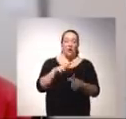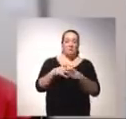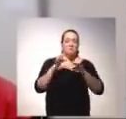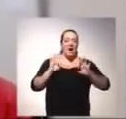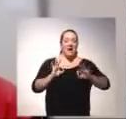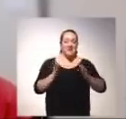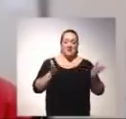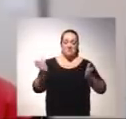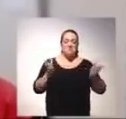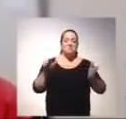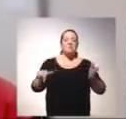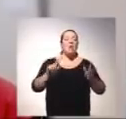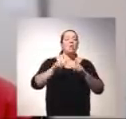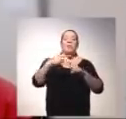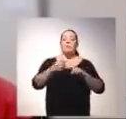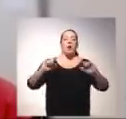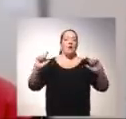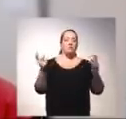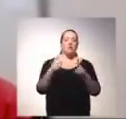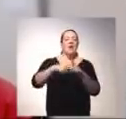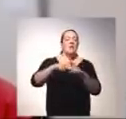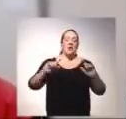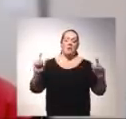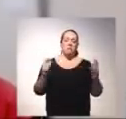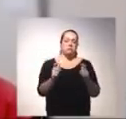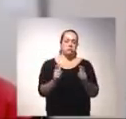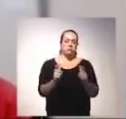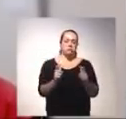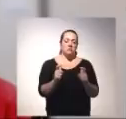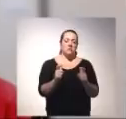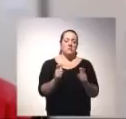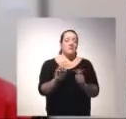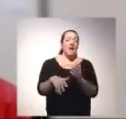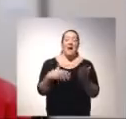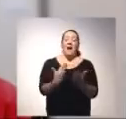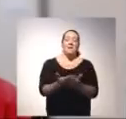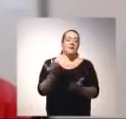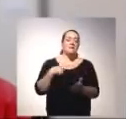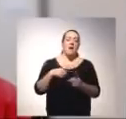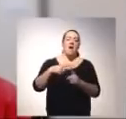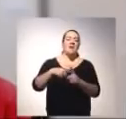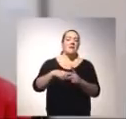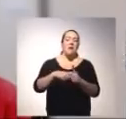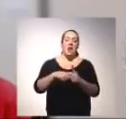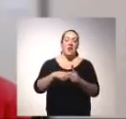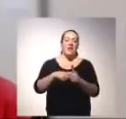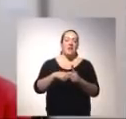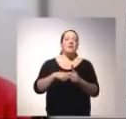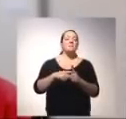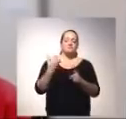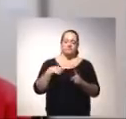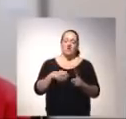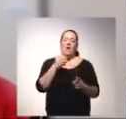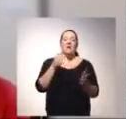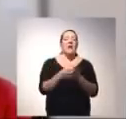se redujeron sustancialmente los niveles hasta que alcanzaron niveles de aire de buena